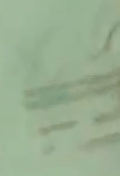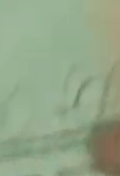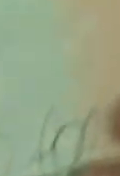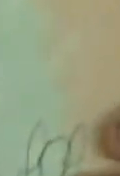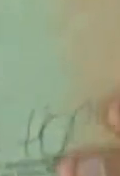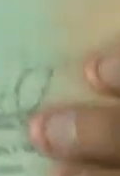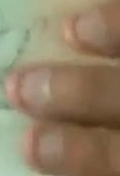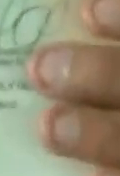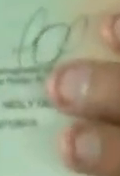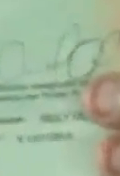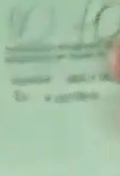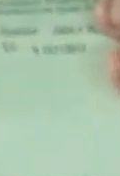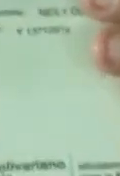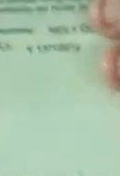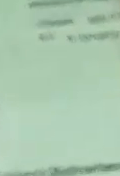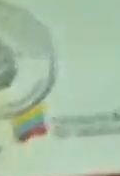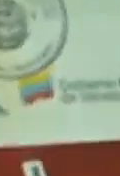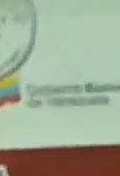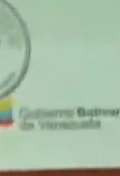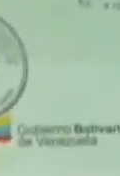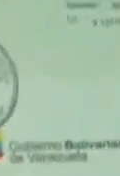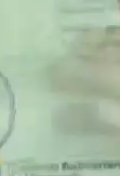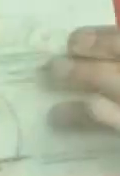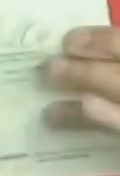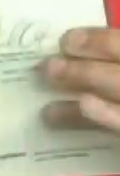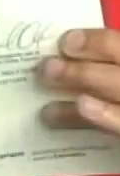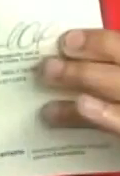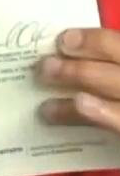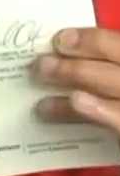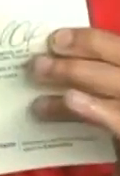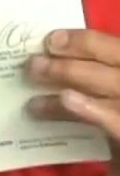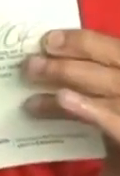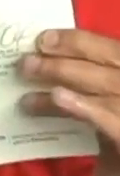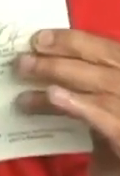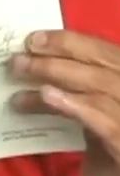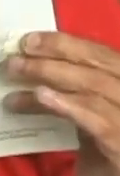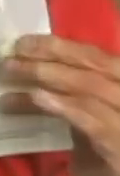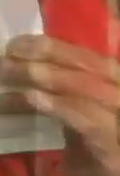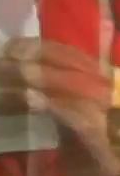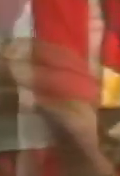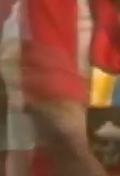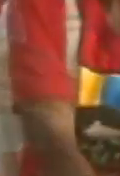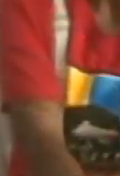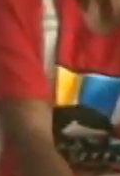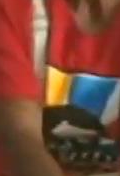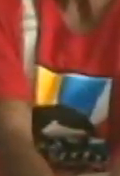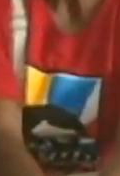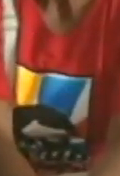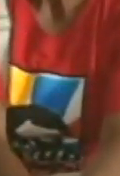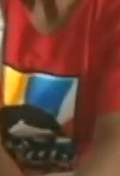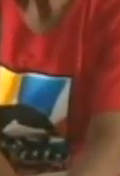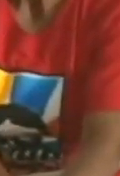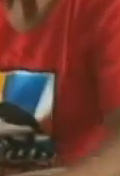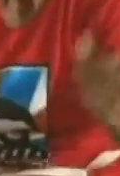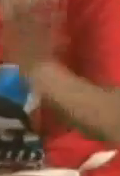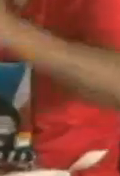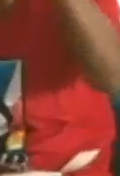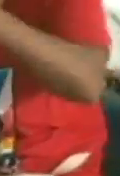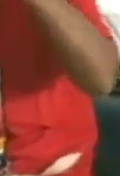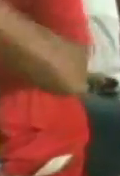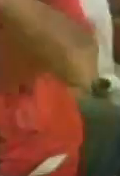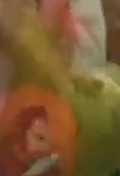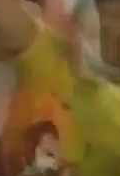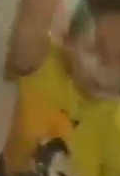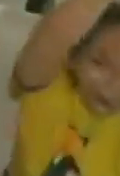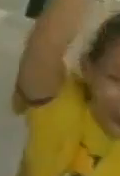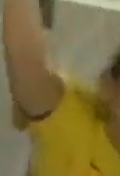De calidad, ¿verdad? Hermoso. Para enmarcarlo y guindarlo en la pared, en la sala principal de la